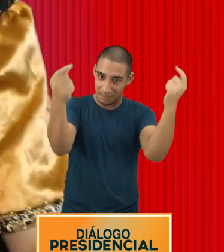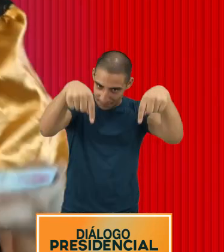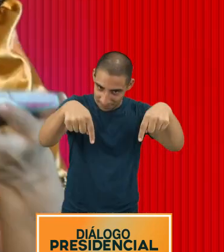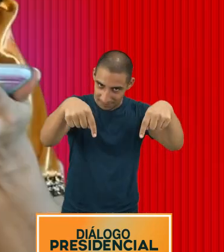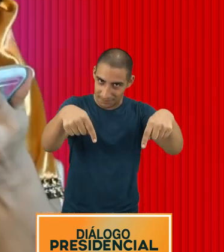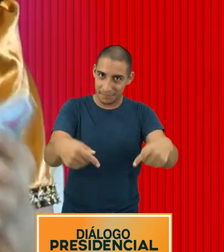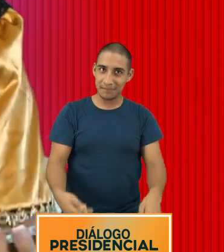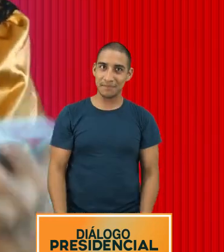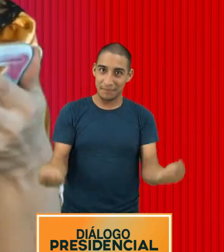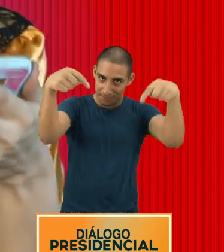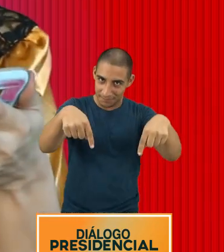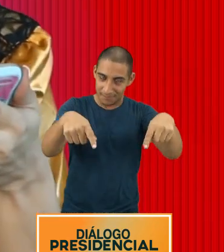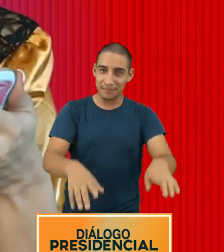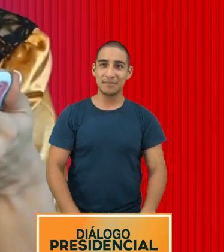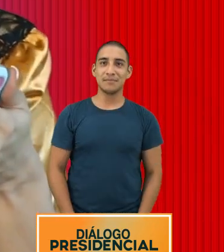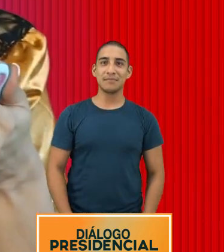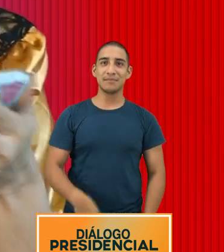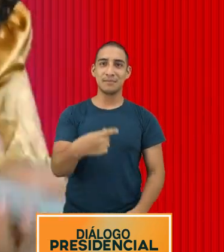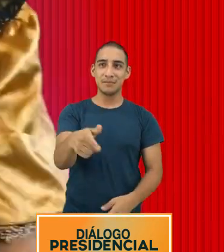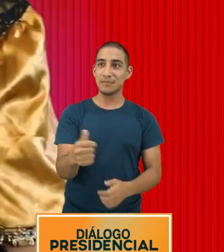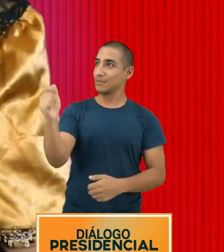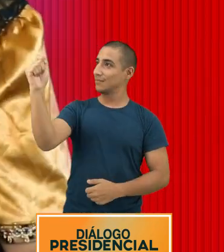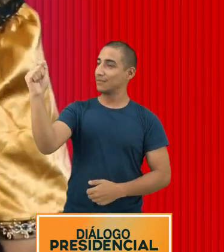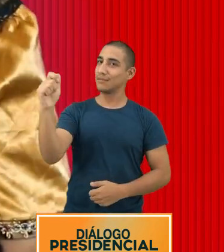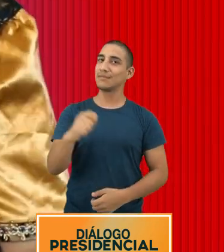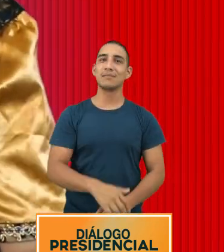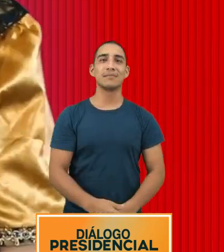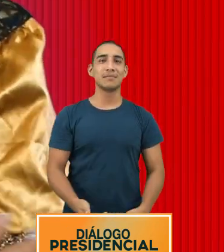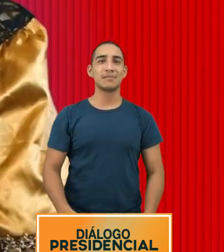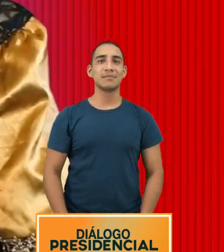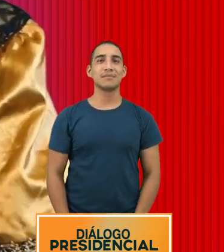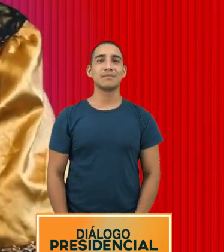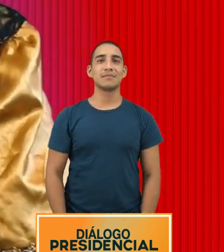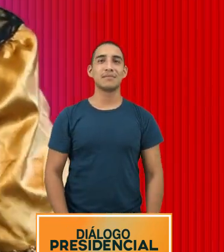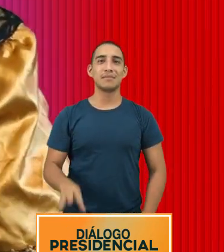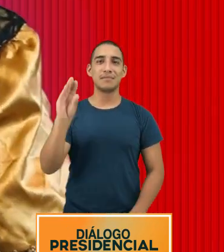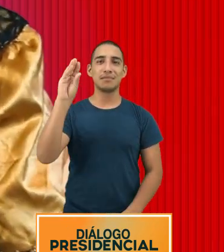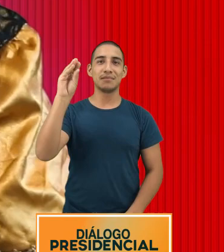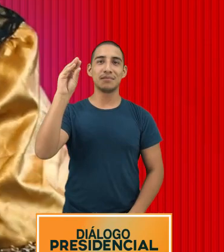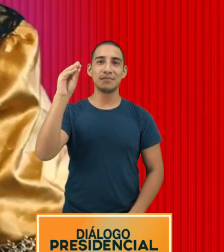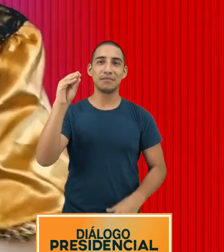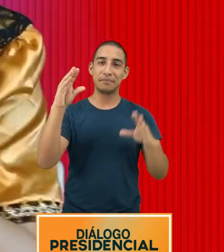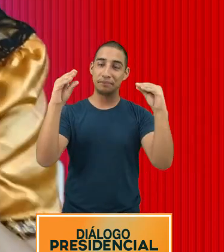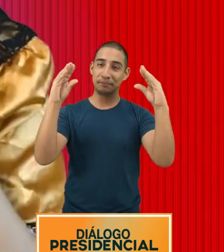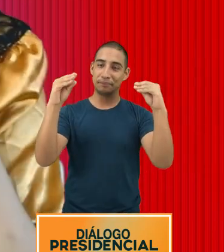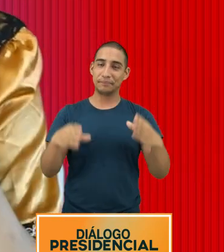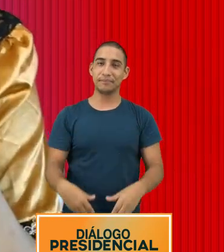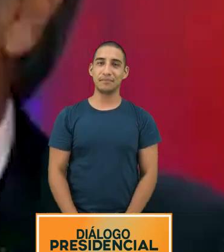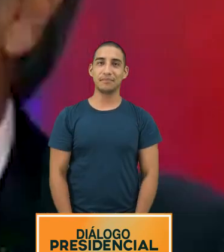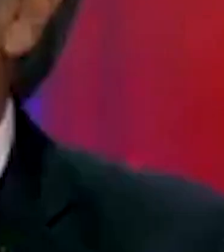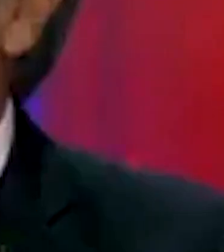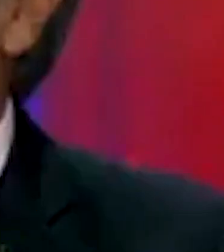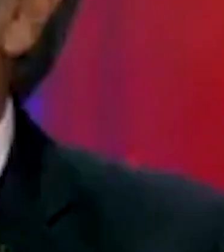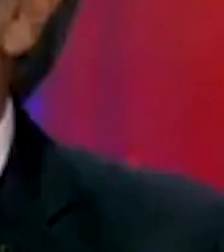acá pero mándame la foto de esmundo Este es otro perro ni siquiera reconoce su perro qué desgracia